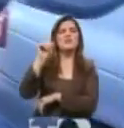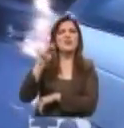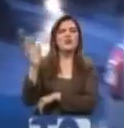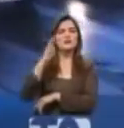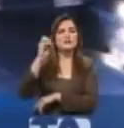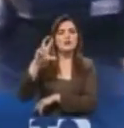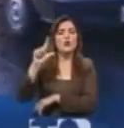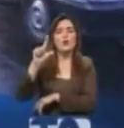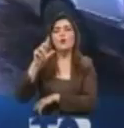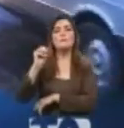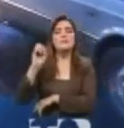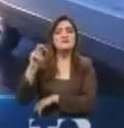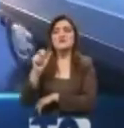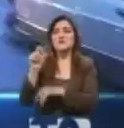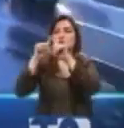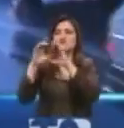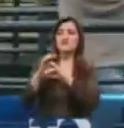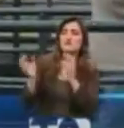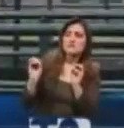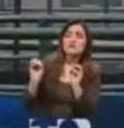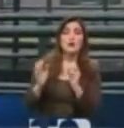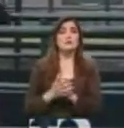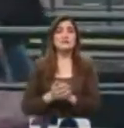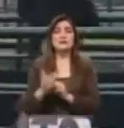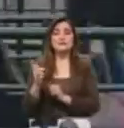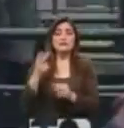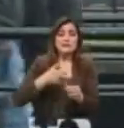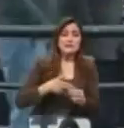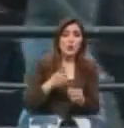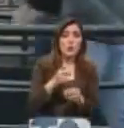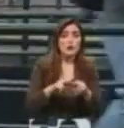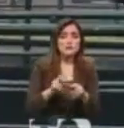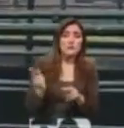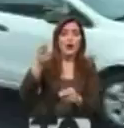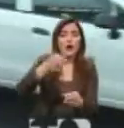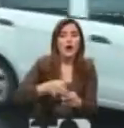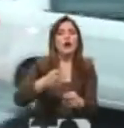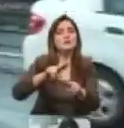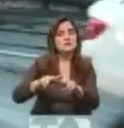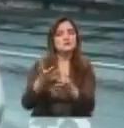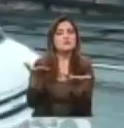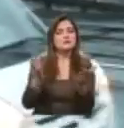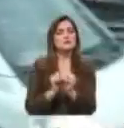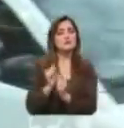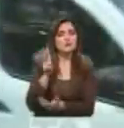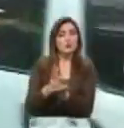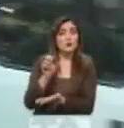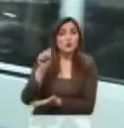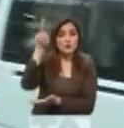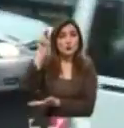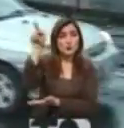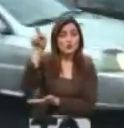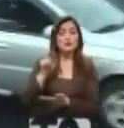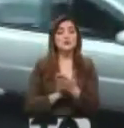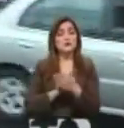no hay entonces estamos viniendo haciendo transbordo a las 6 de la mañana y la avenida américa en el norte de la ciudad en la estación del seminario mayor